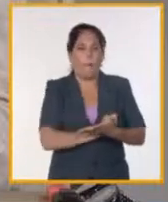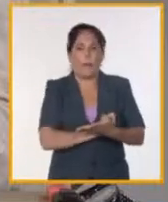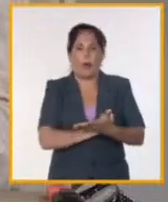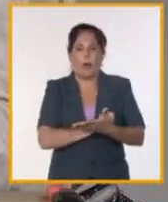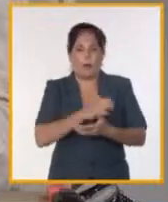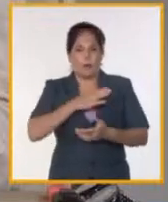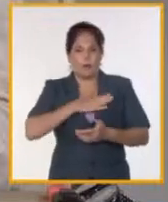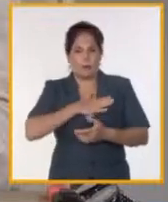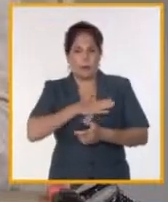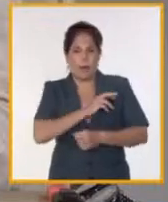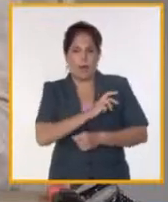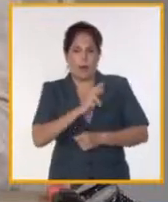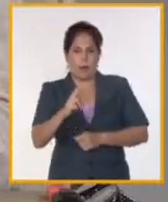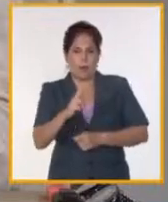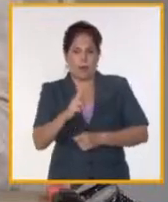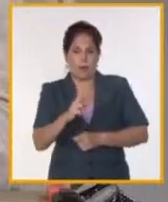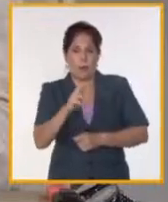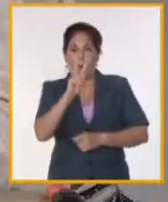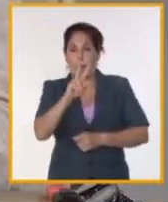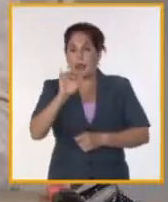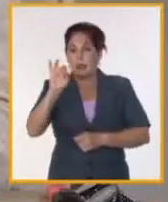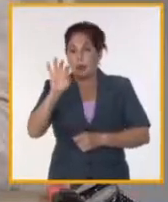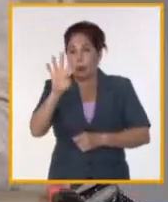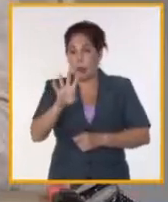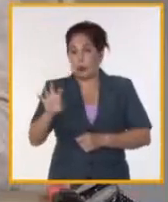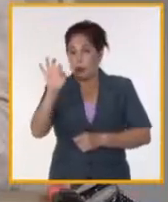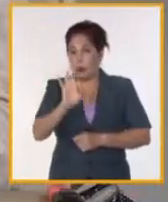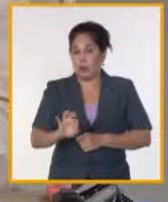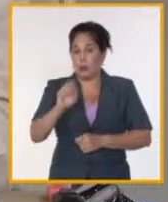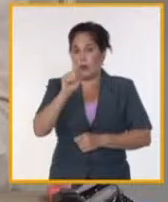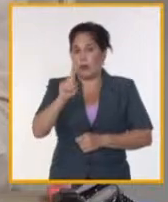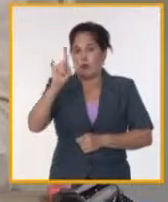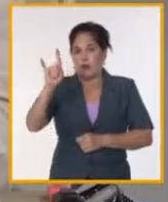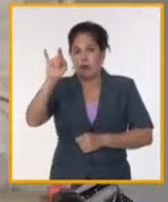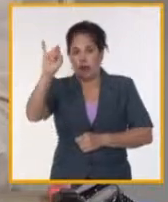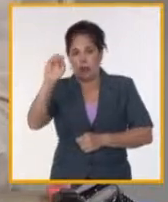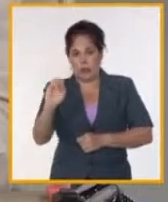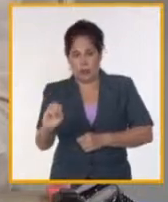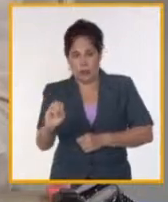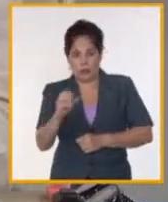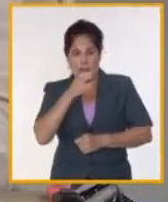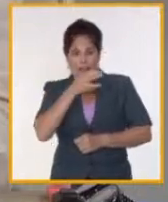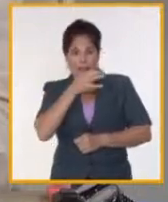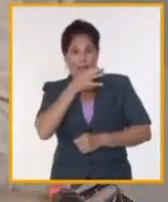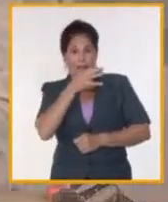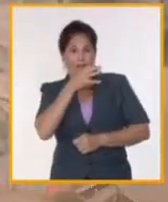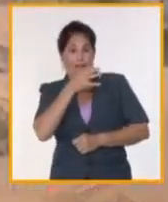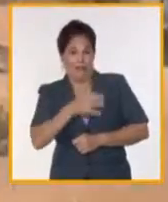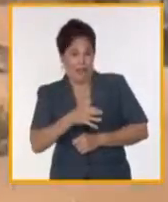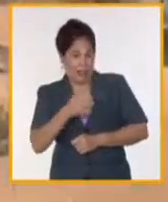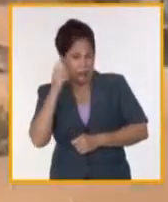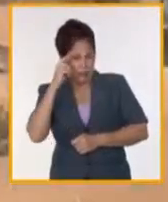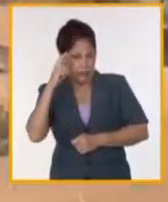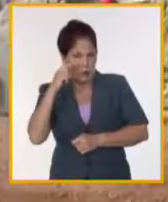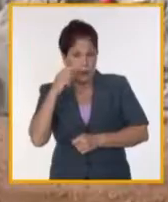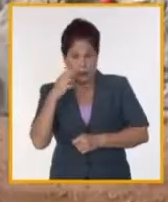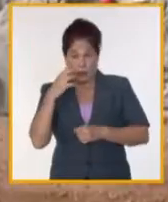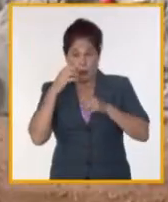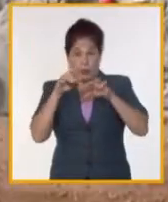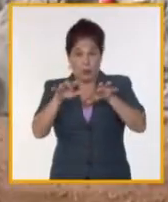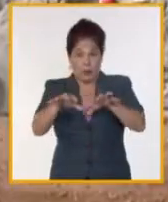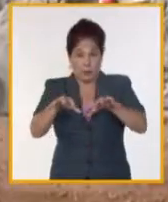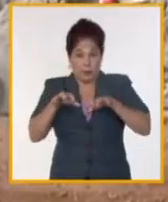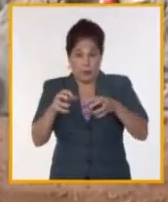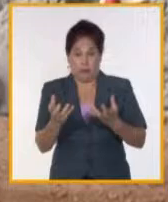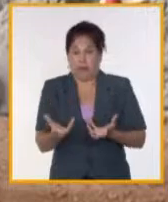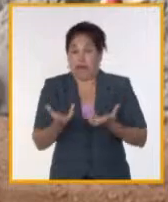ocurrió el 24 de octubre de 1960, cuando nuestro comandante en jefe, en un acto multitudinario